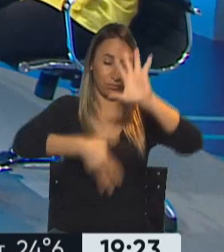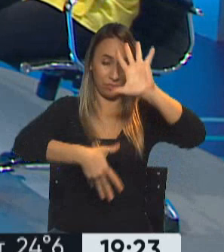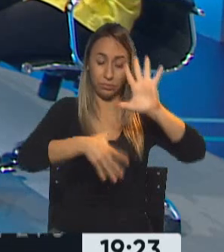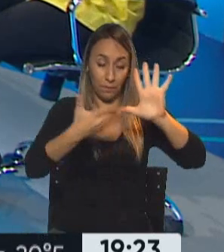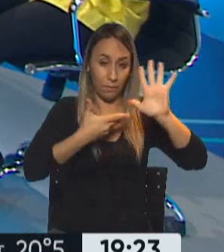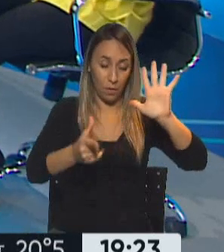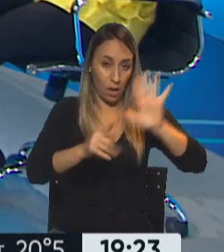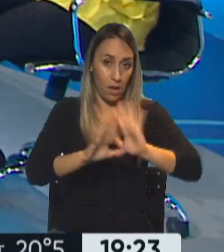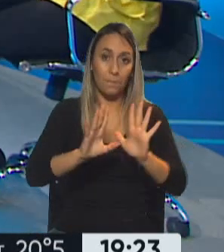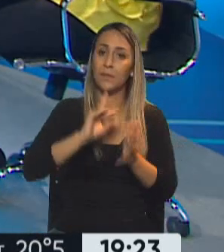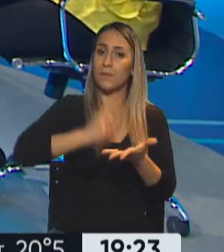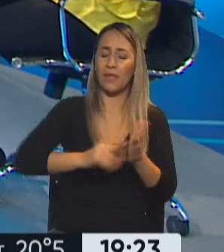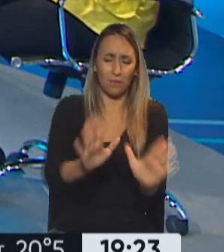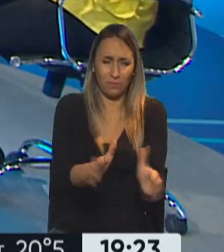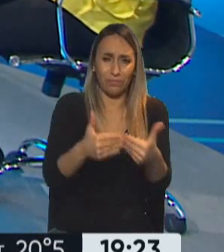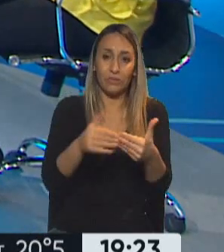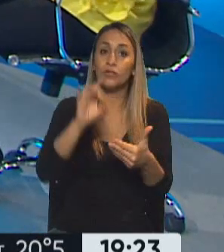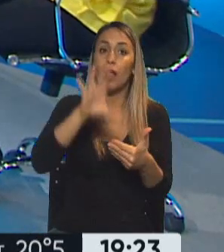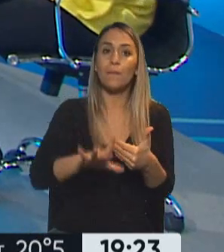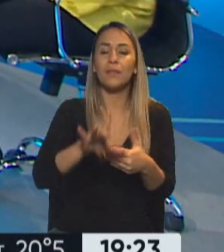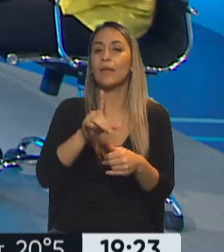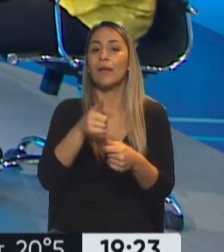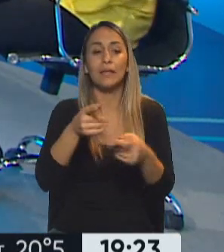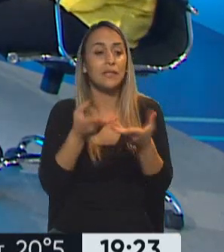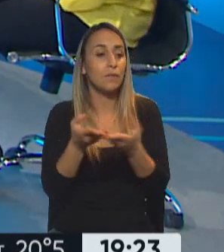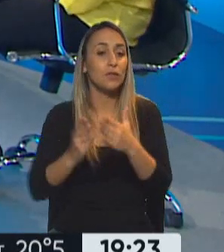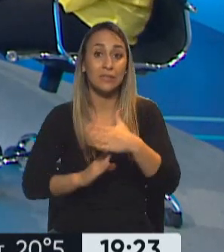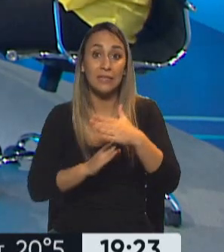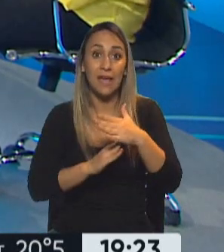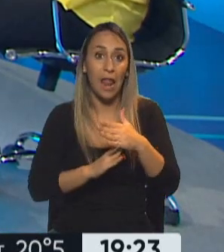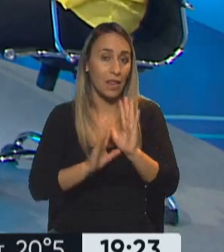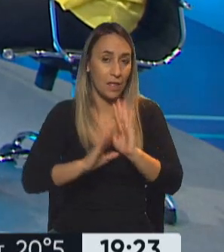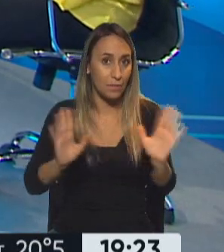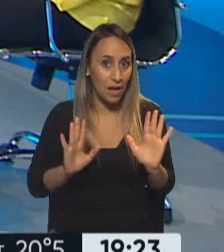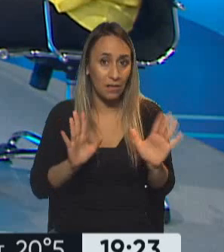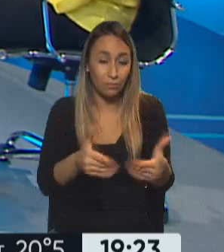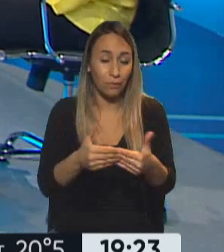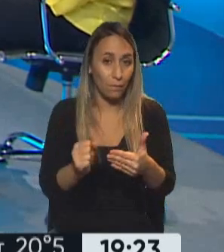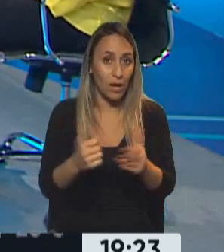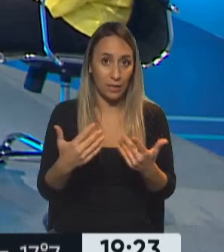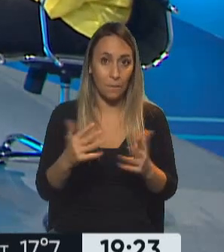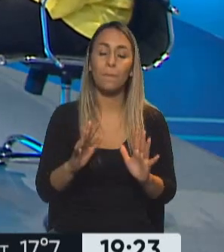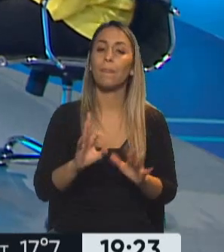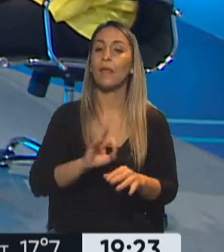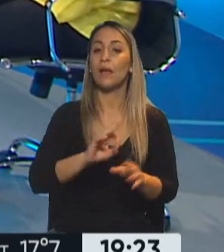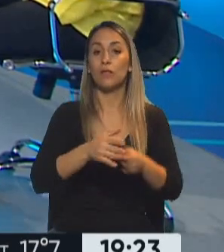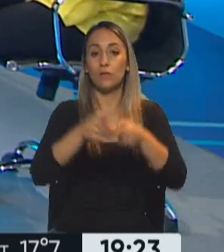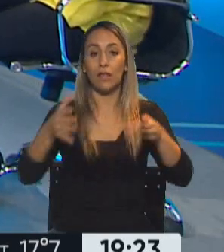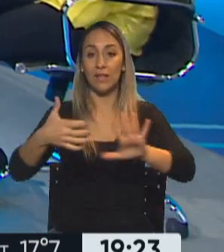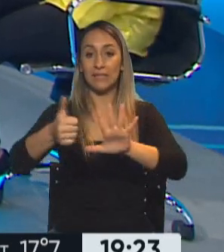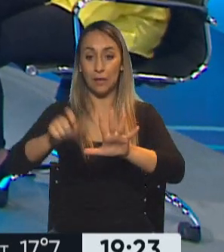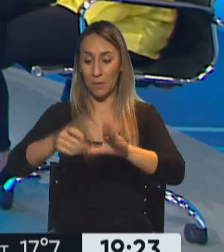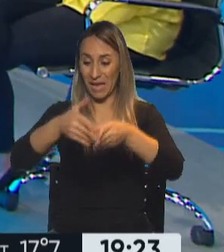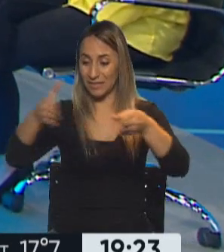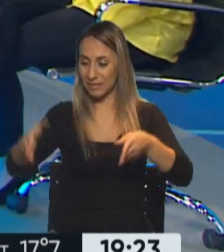eran prácticamente totales, solamente teníamos servicios esenciales claro. disponibles prácticamente. Bueno, ¿qué es lo que pasa con el segundo trimestre?